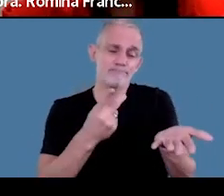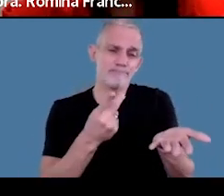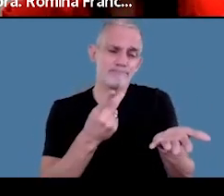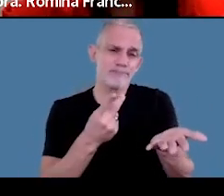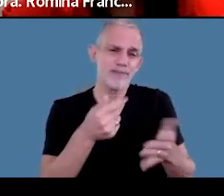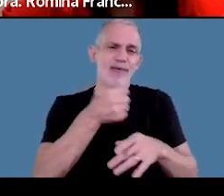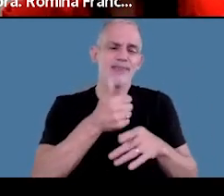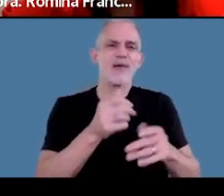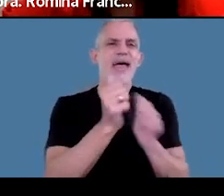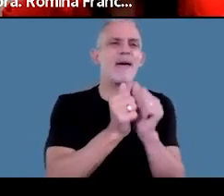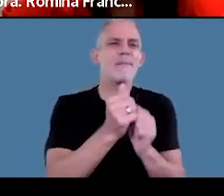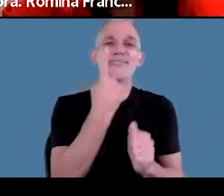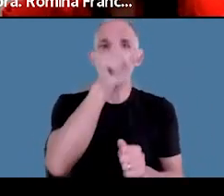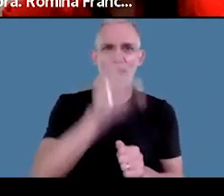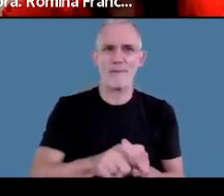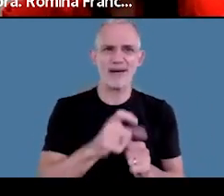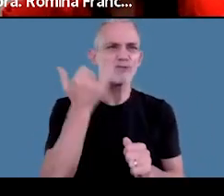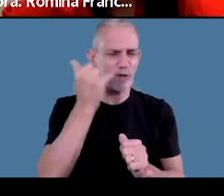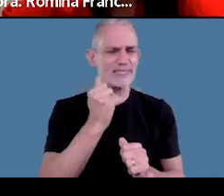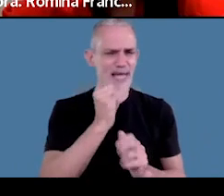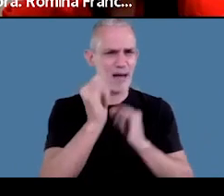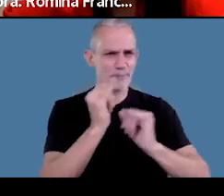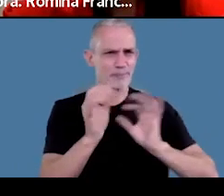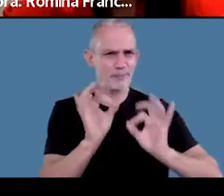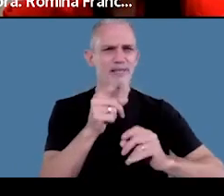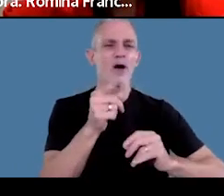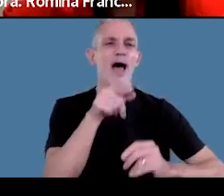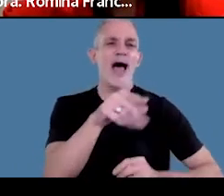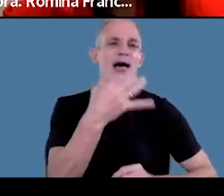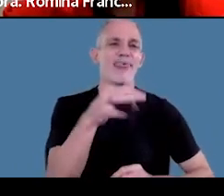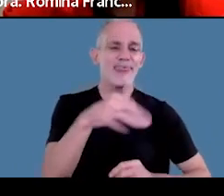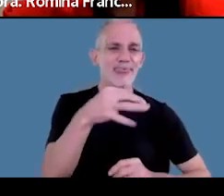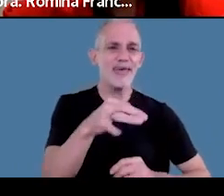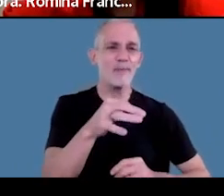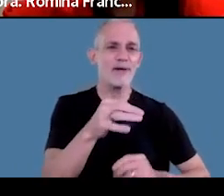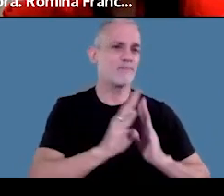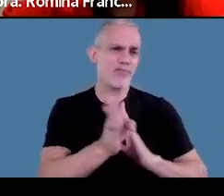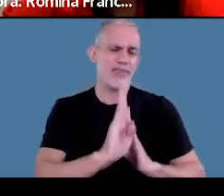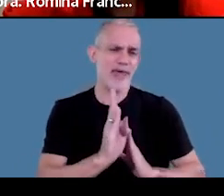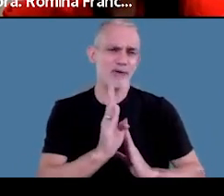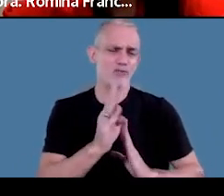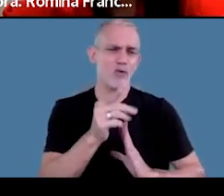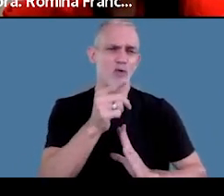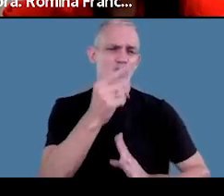en empresa unipersonal, ya les comenté que en este caso directamente vamos a tener